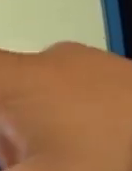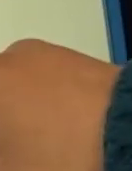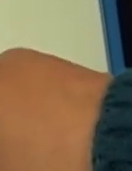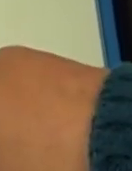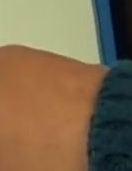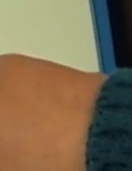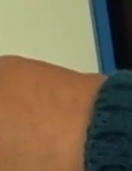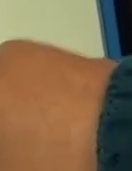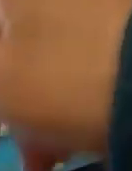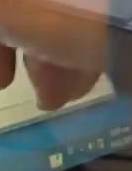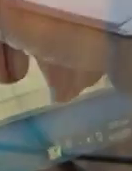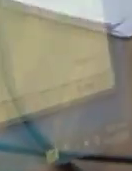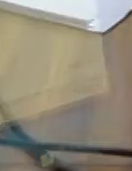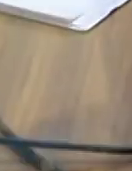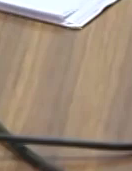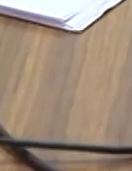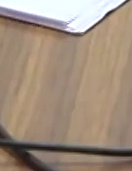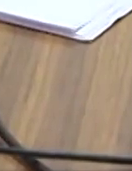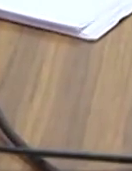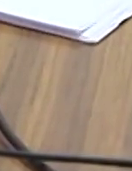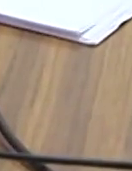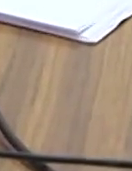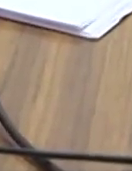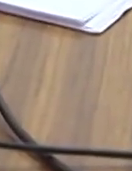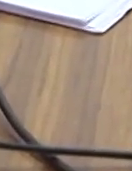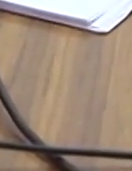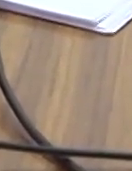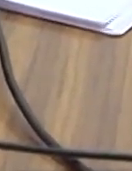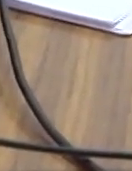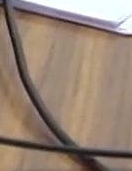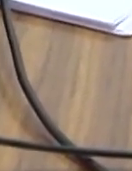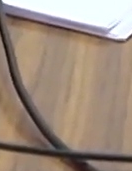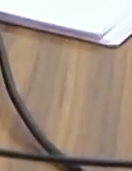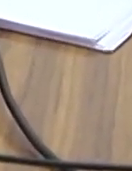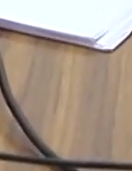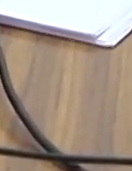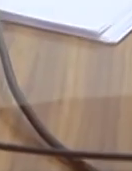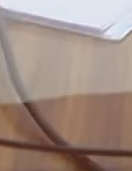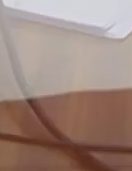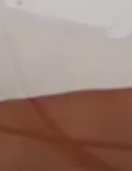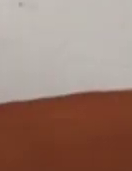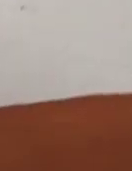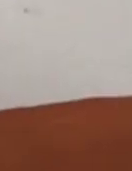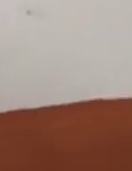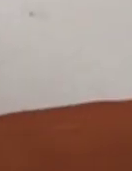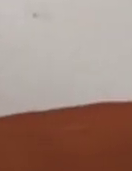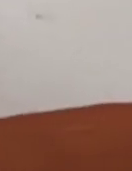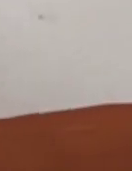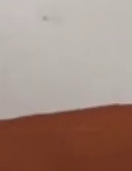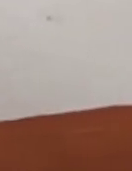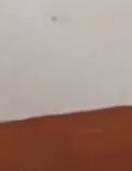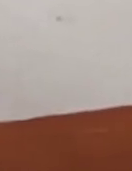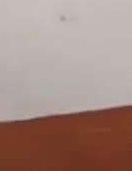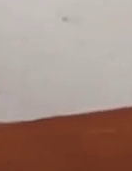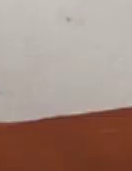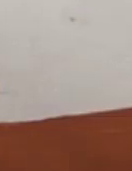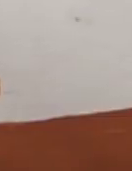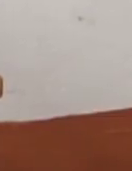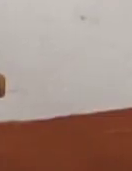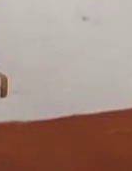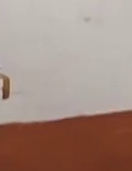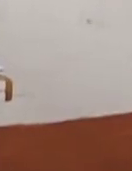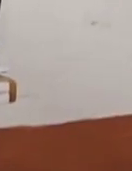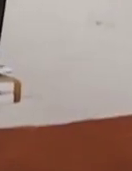y antes de pagar, debe finalizar, revisar su carrito y datos de entrega y forma de pago. También les